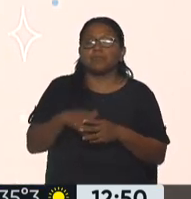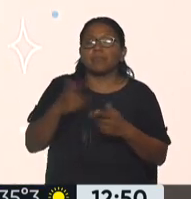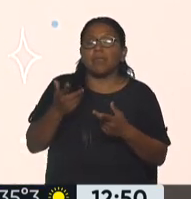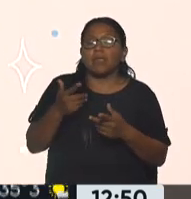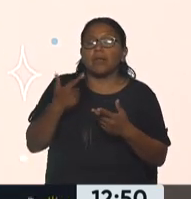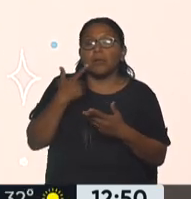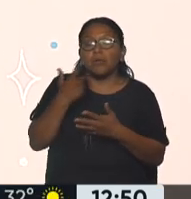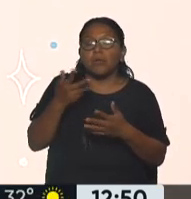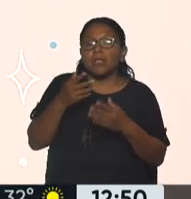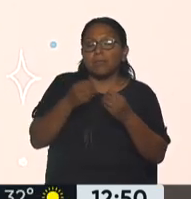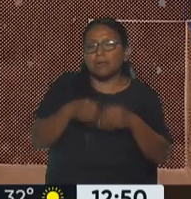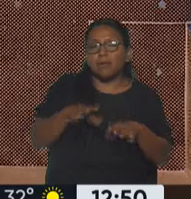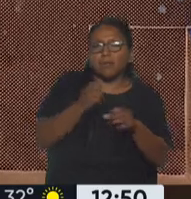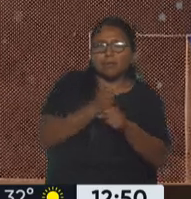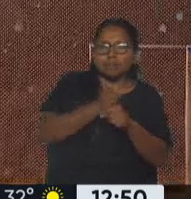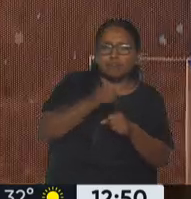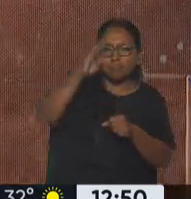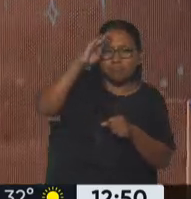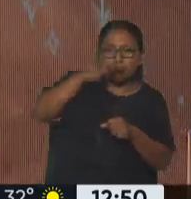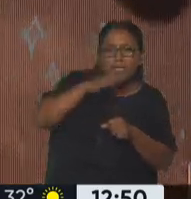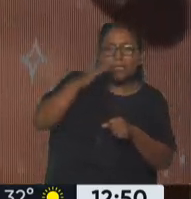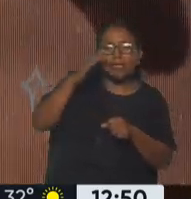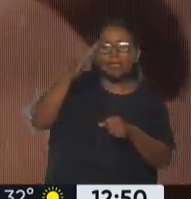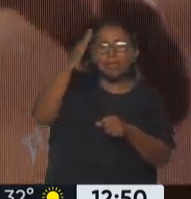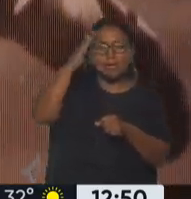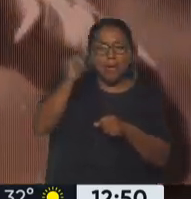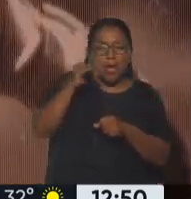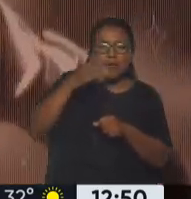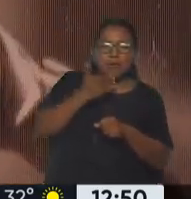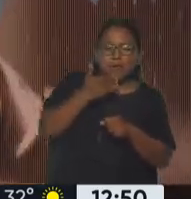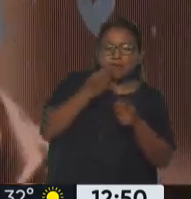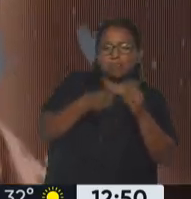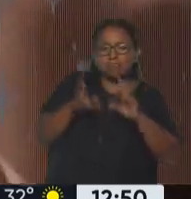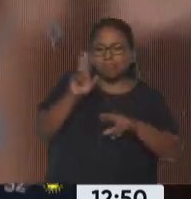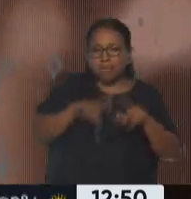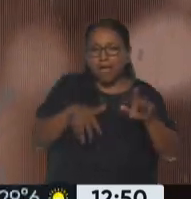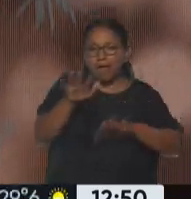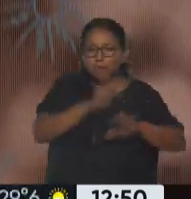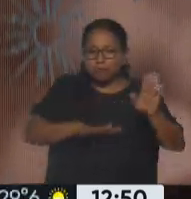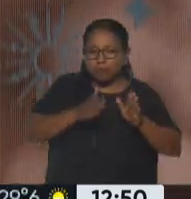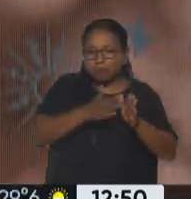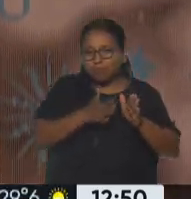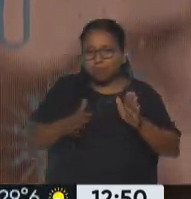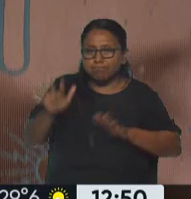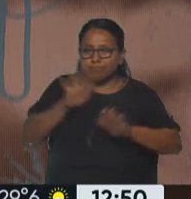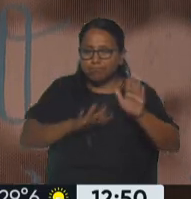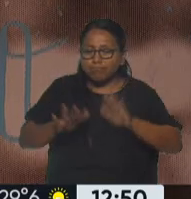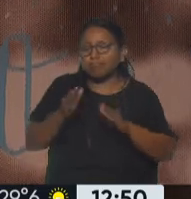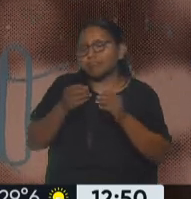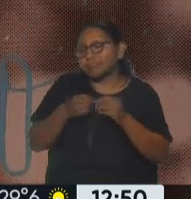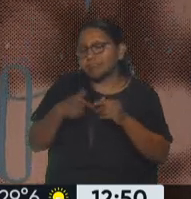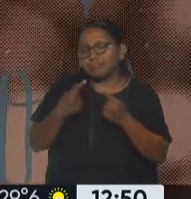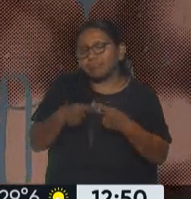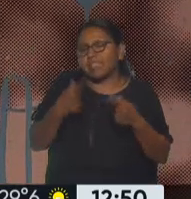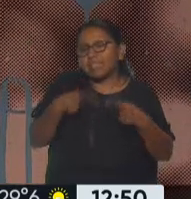en la muestra en el mes de marzo o abril, haciendo unos primeros contactos, planeando un poco cómo armarla. Y bueno, desde ahí fueron